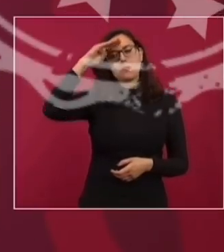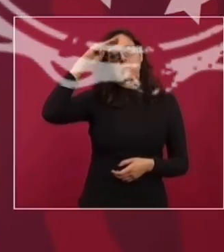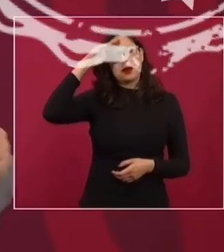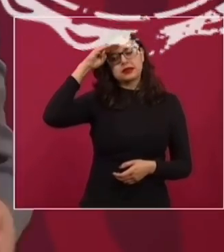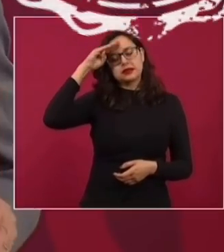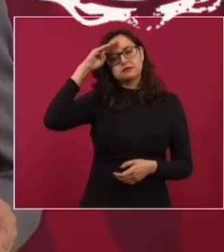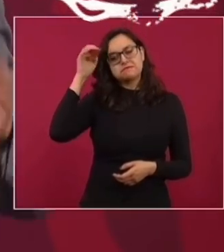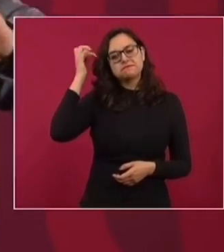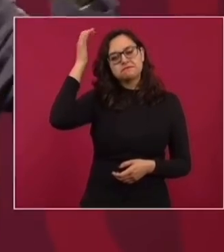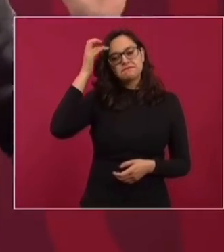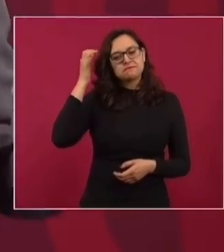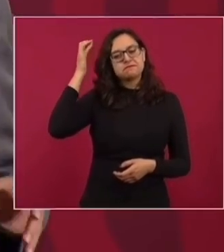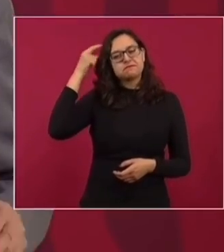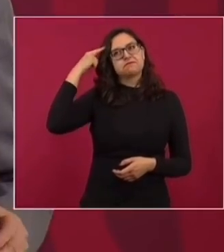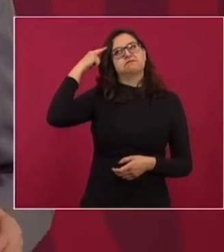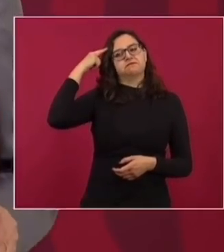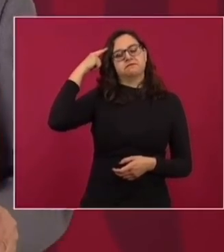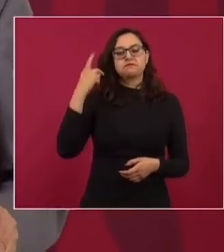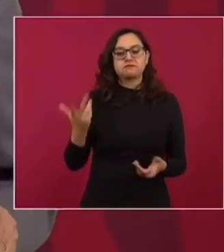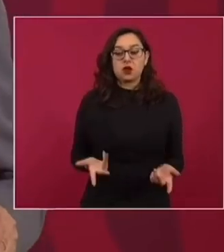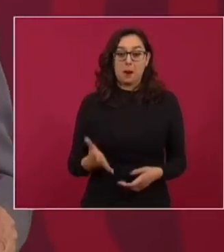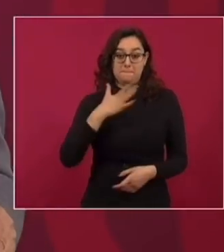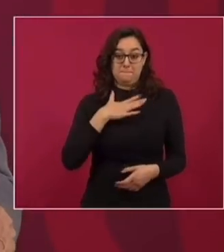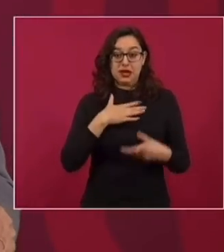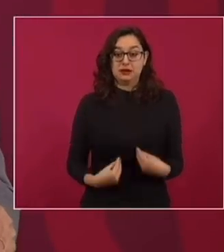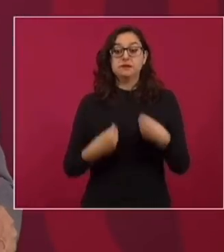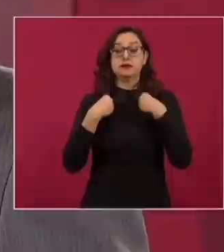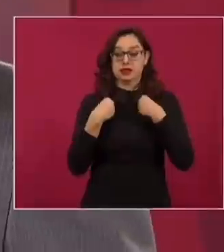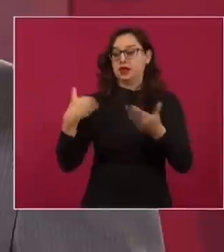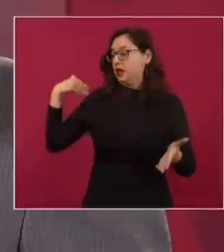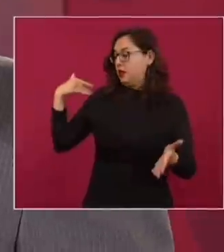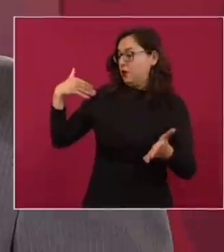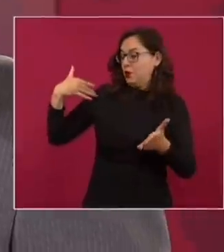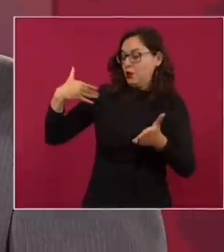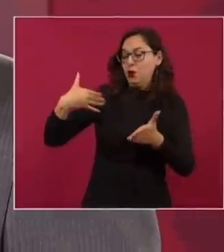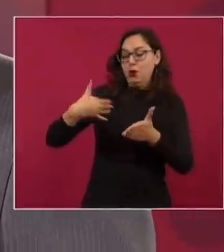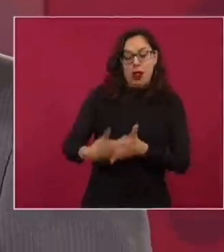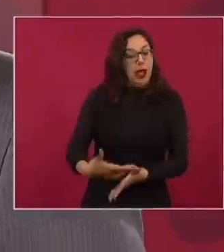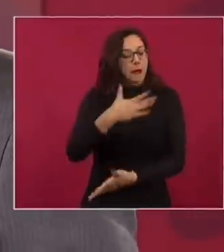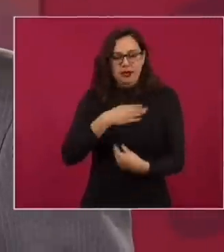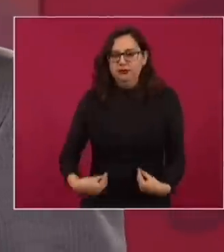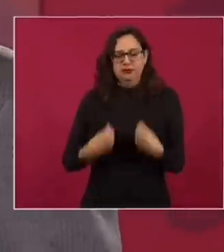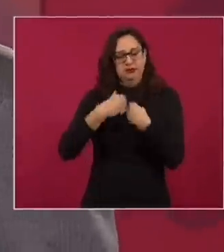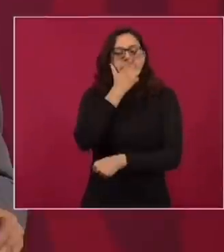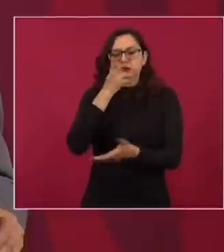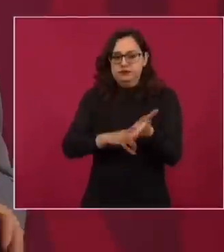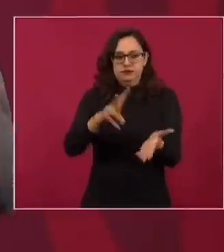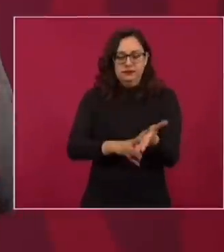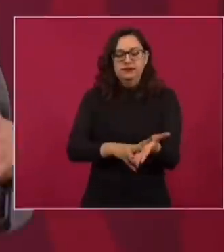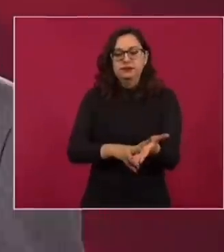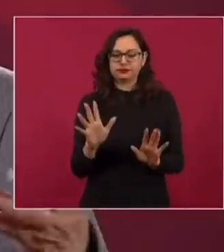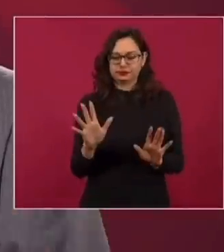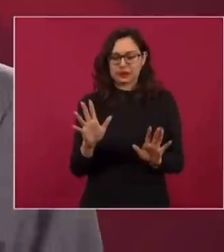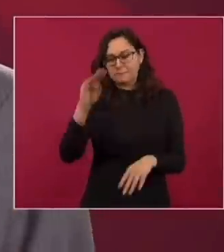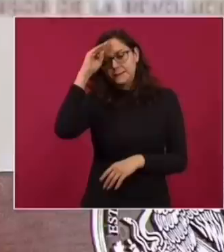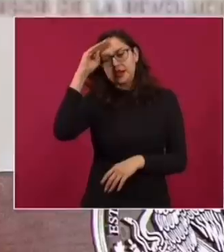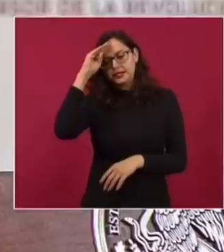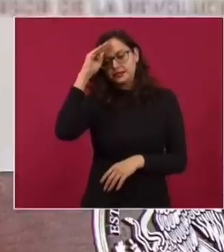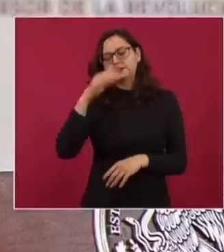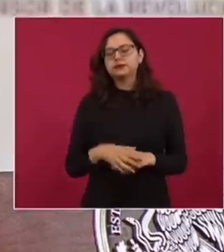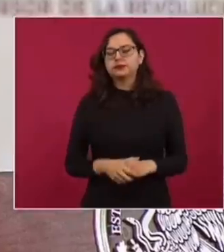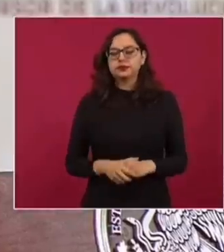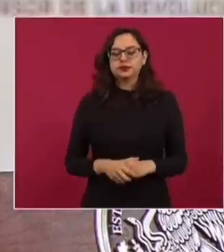voy a hacer yo? Independientemente de que no lo he hecho nunca en la vida, porque lo que estimo más importante es la honestidad. Pero imagínense